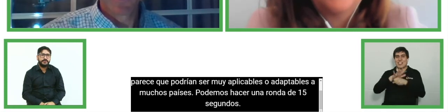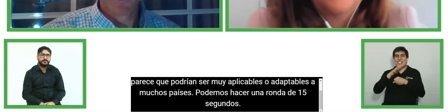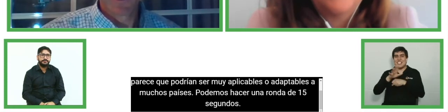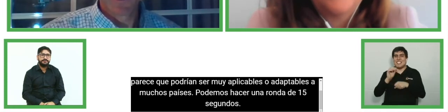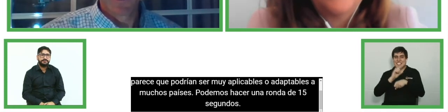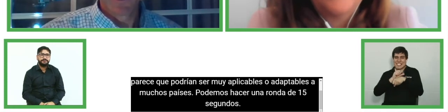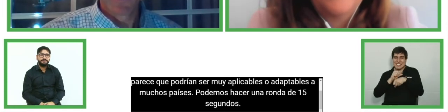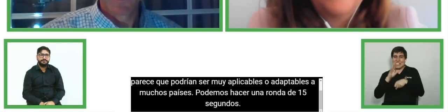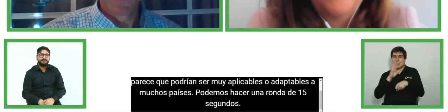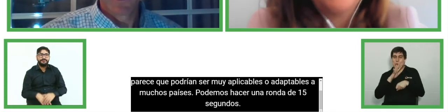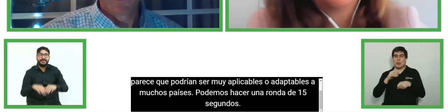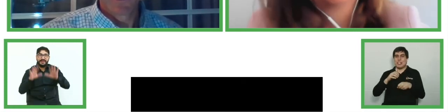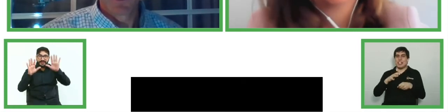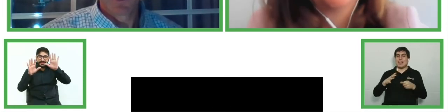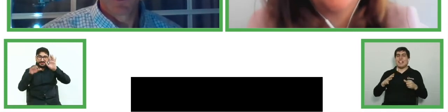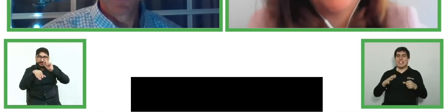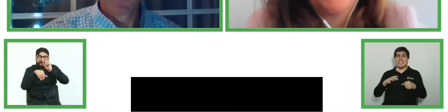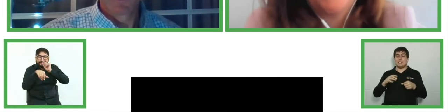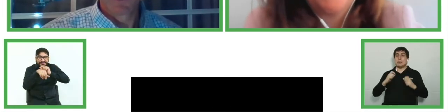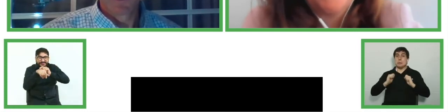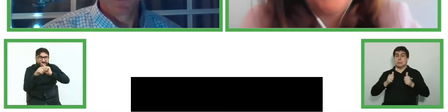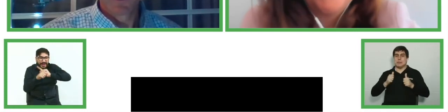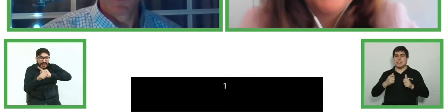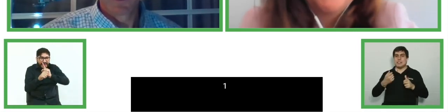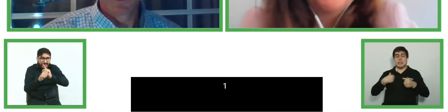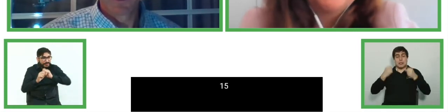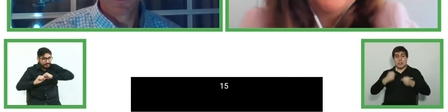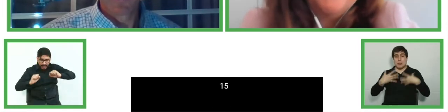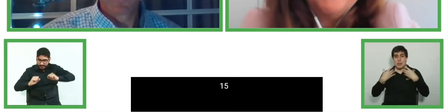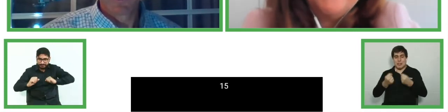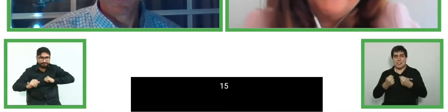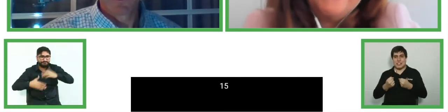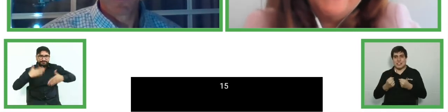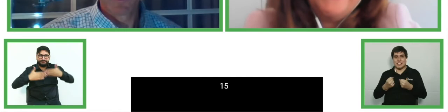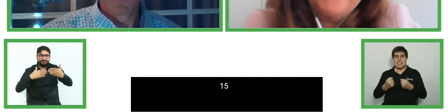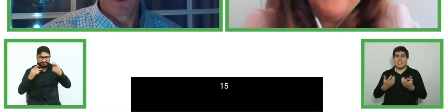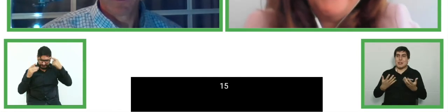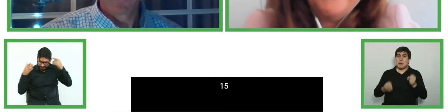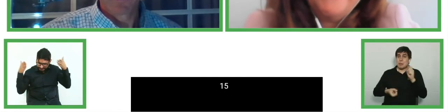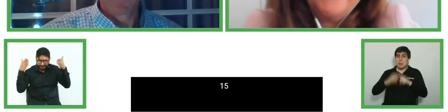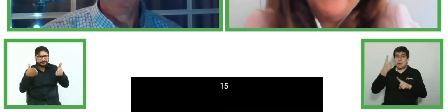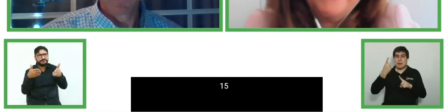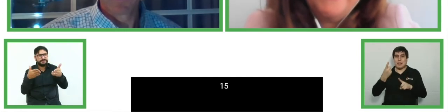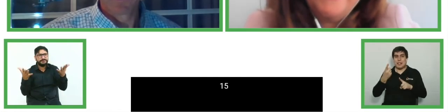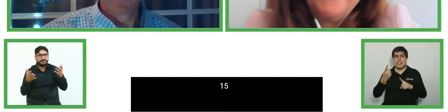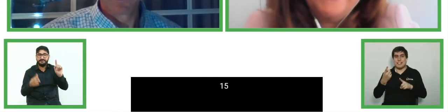15 segundos es un desafío, lo que mejor que pueda. Primero,